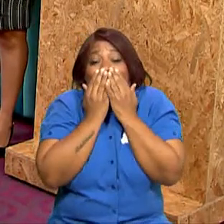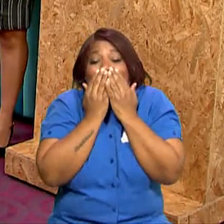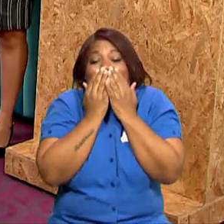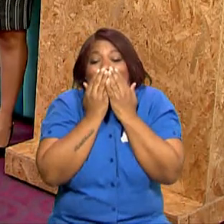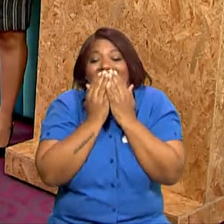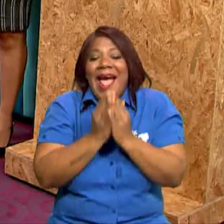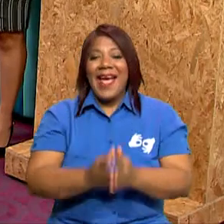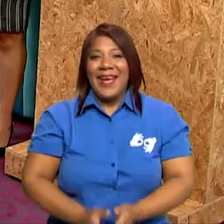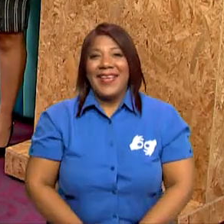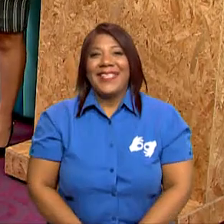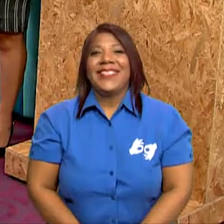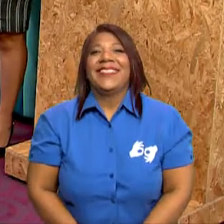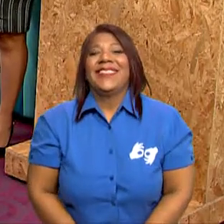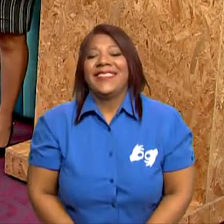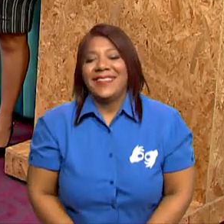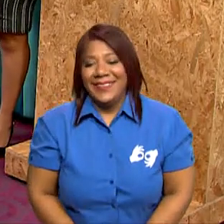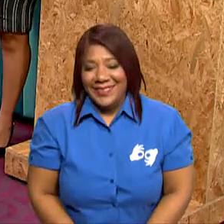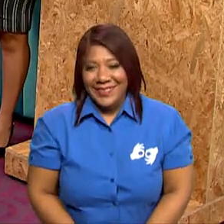a resolver!